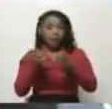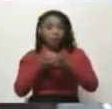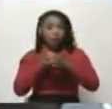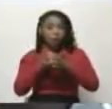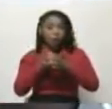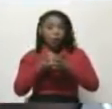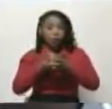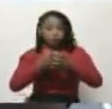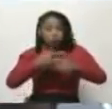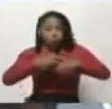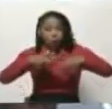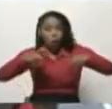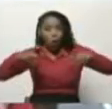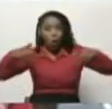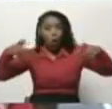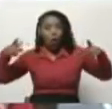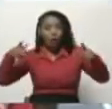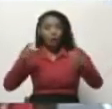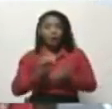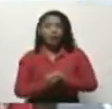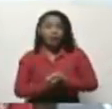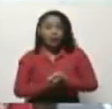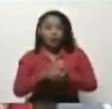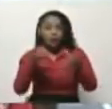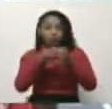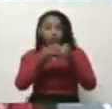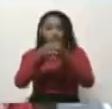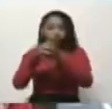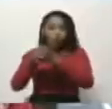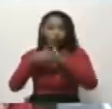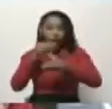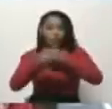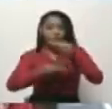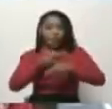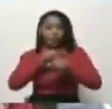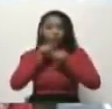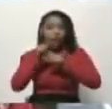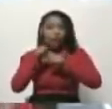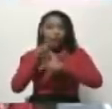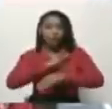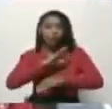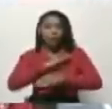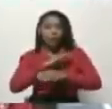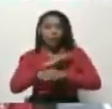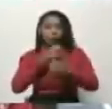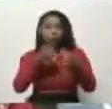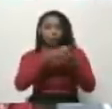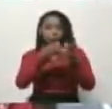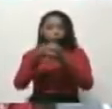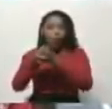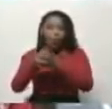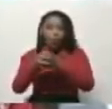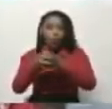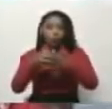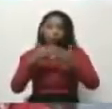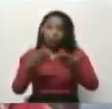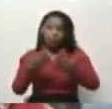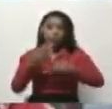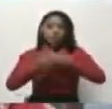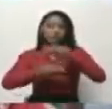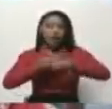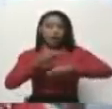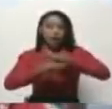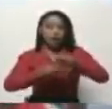se convirtiera en un partido de cuadros que emergieran desde esas propias masas, pues se está